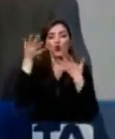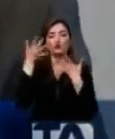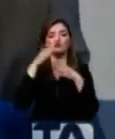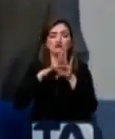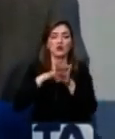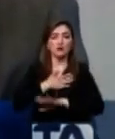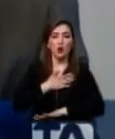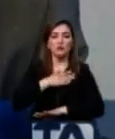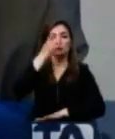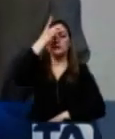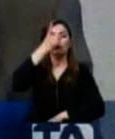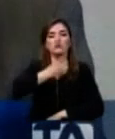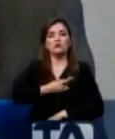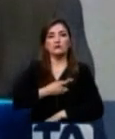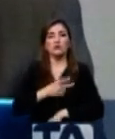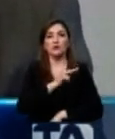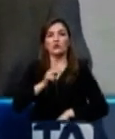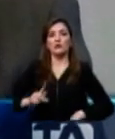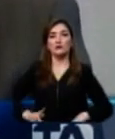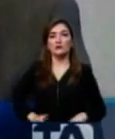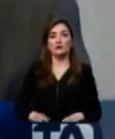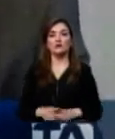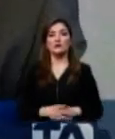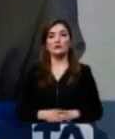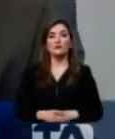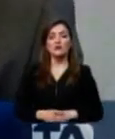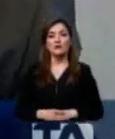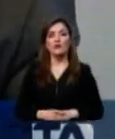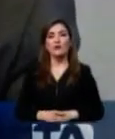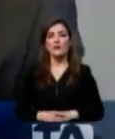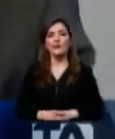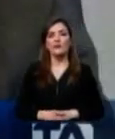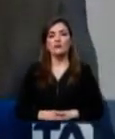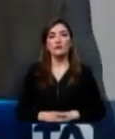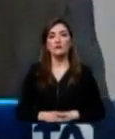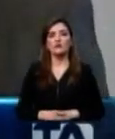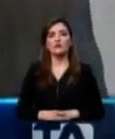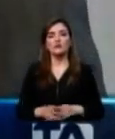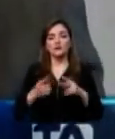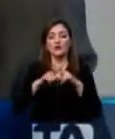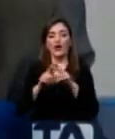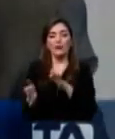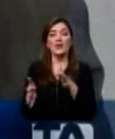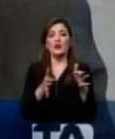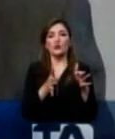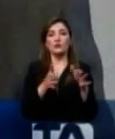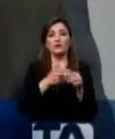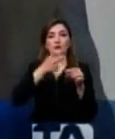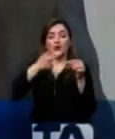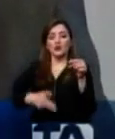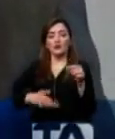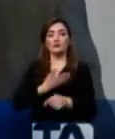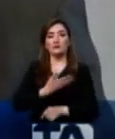he tomado una decisión personal personal que efectivamente inicial ya el trámite de mi salida